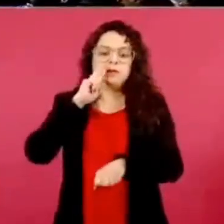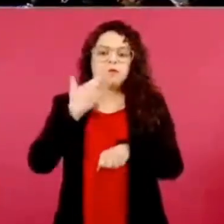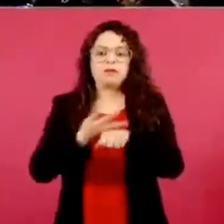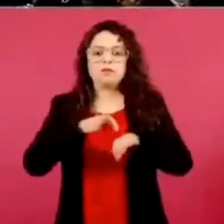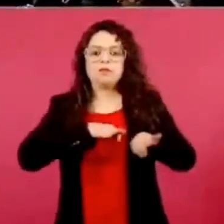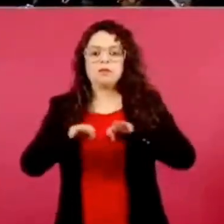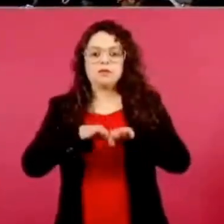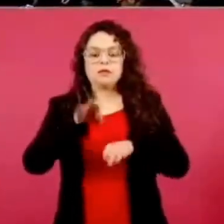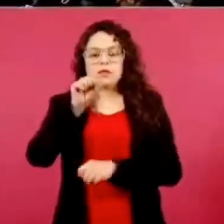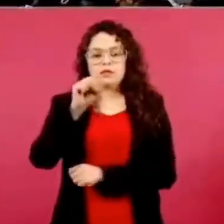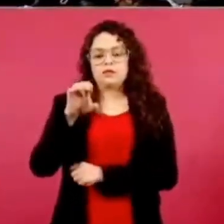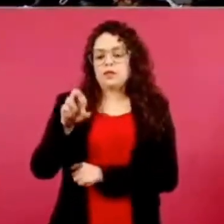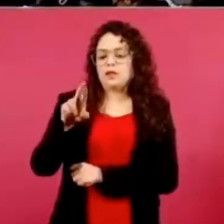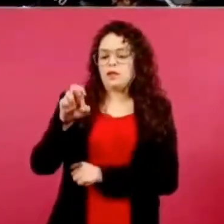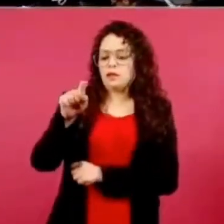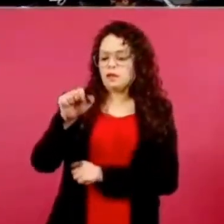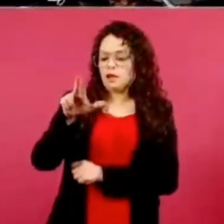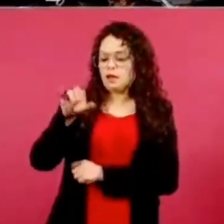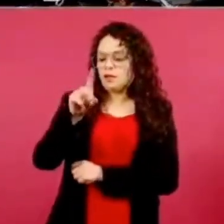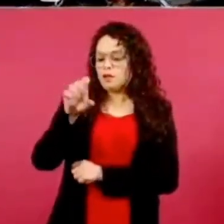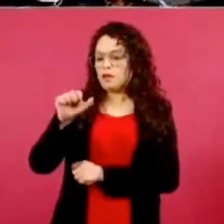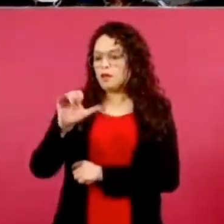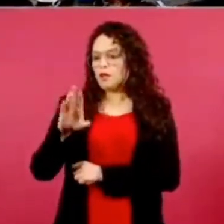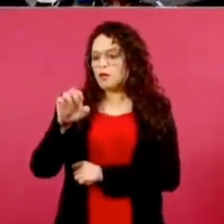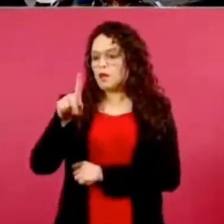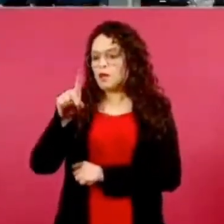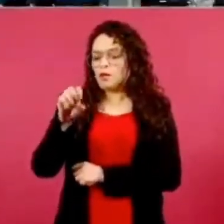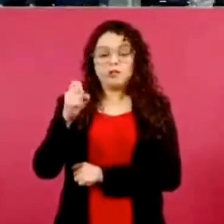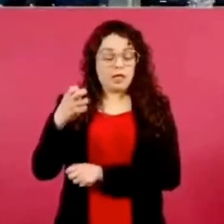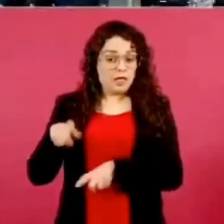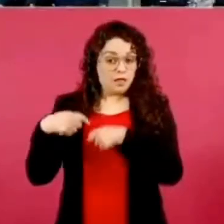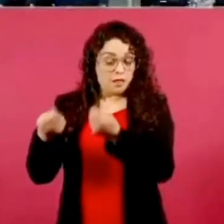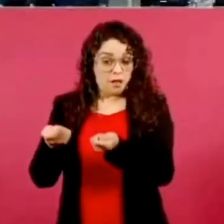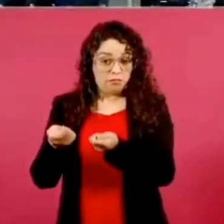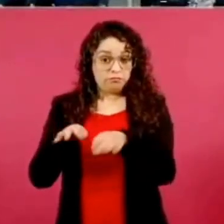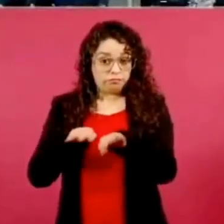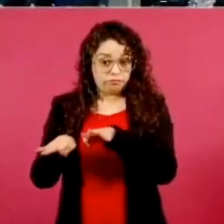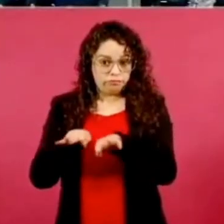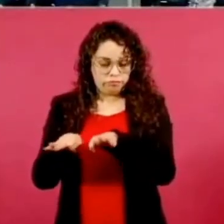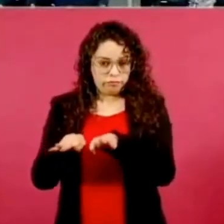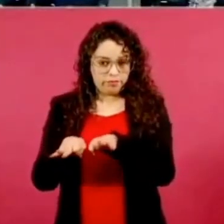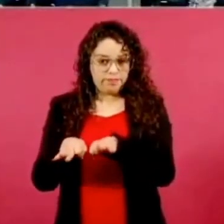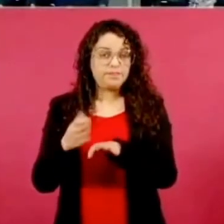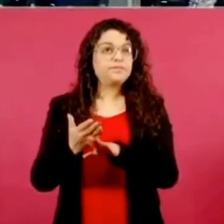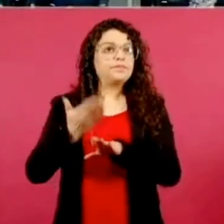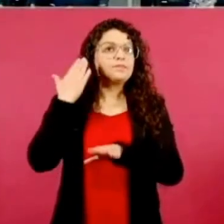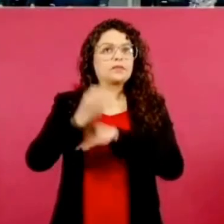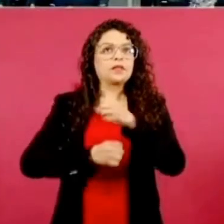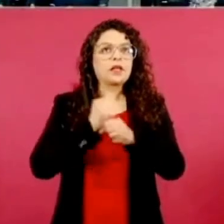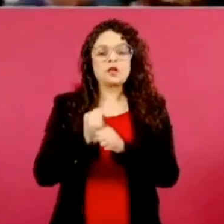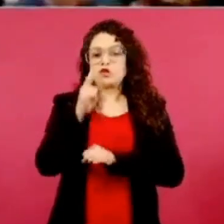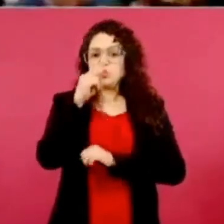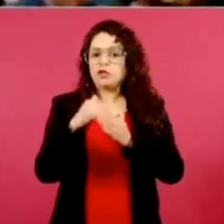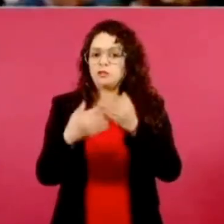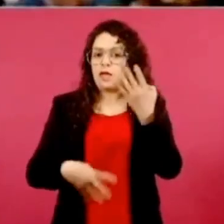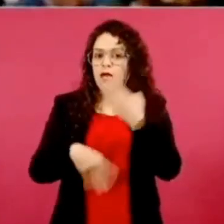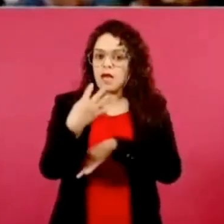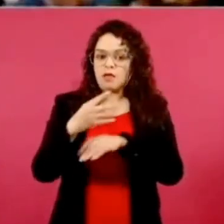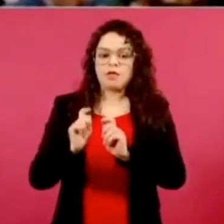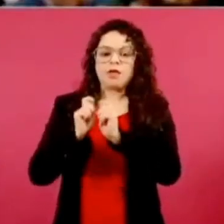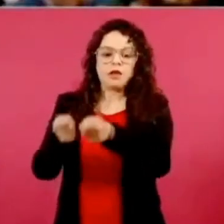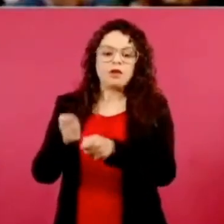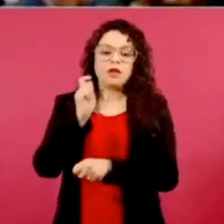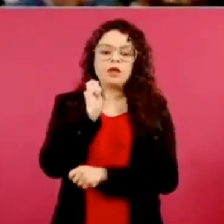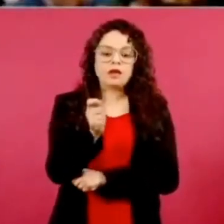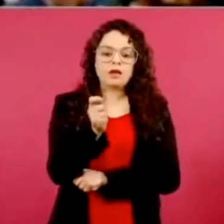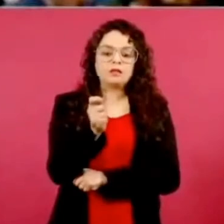dan ese cargo. Y en 2014 se le da el de distrito, el